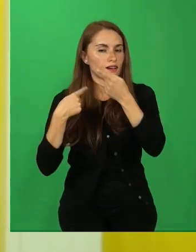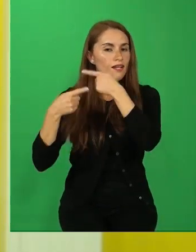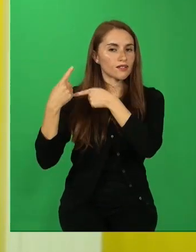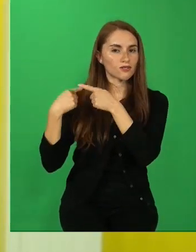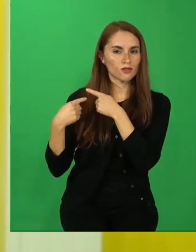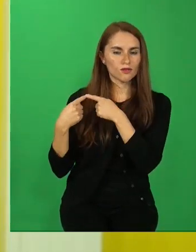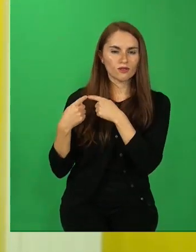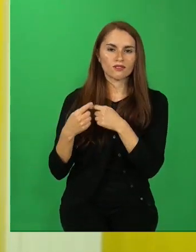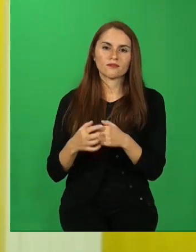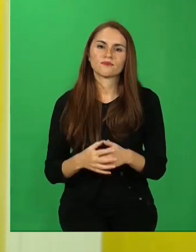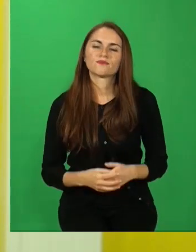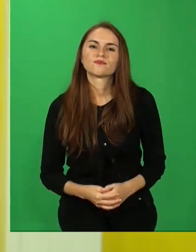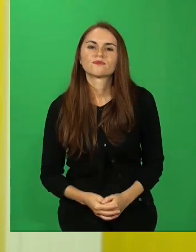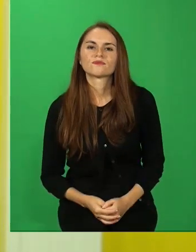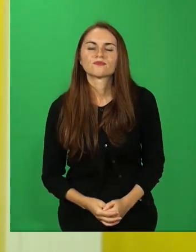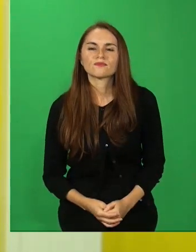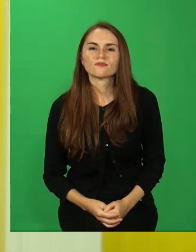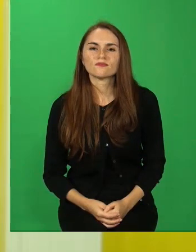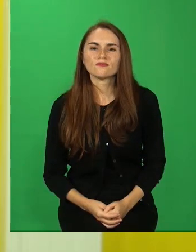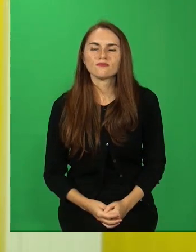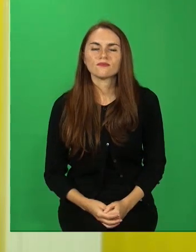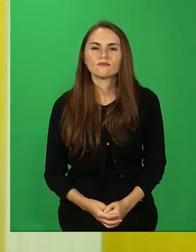de relatar.